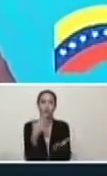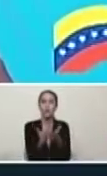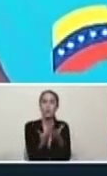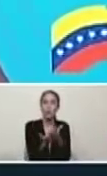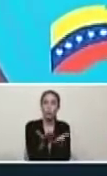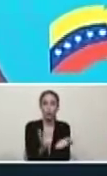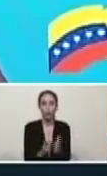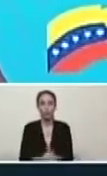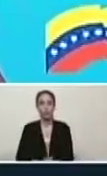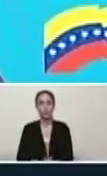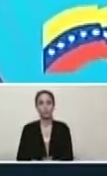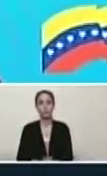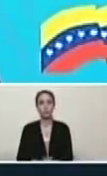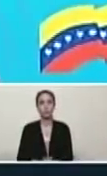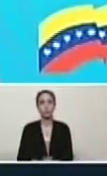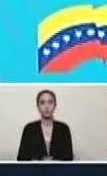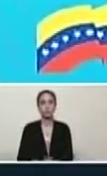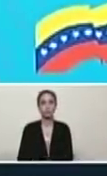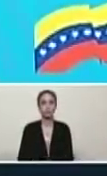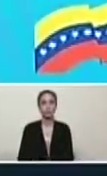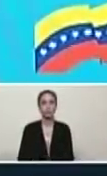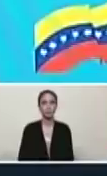de Juventudes Democráticas.